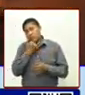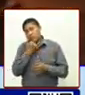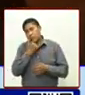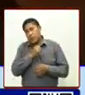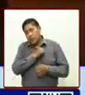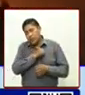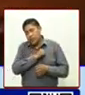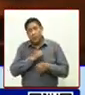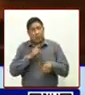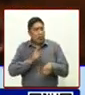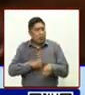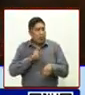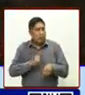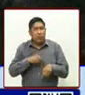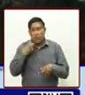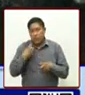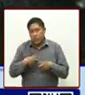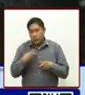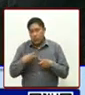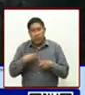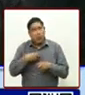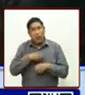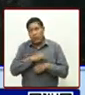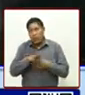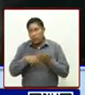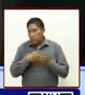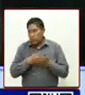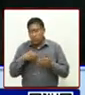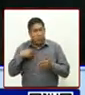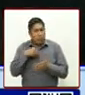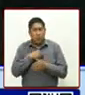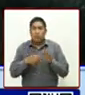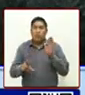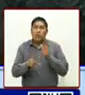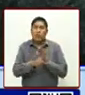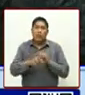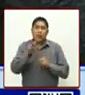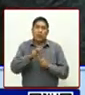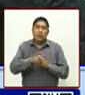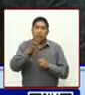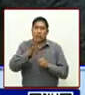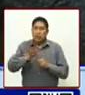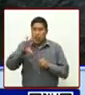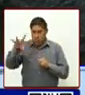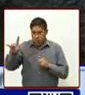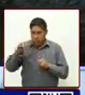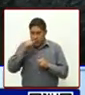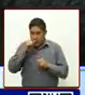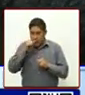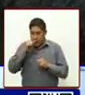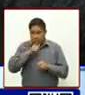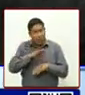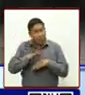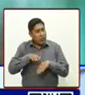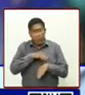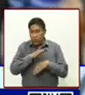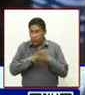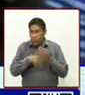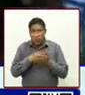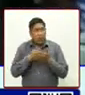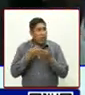estos momentos tan difícil. Y sobre todo tiene que prevalecer aquí la ley 348 en su integridad, y sobre todo las